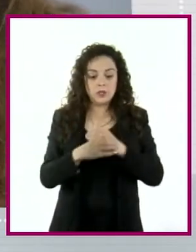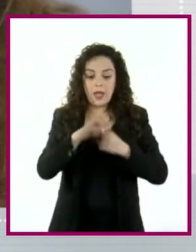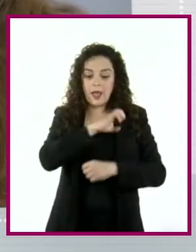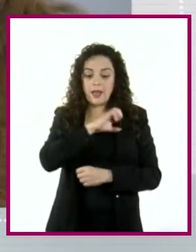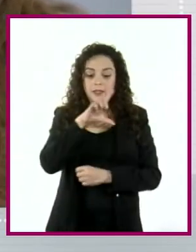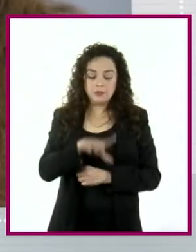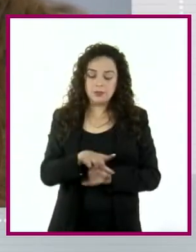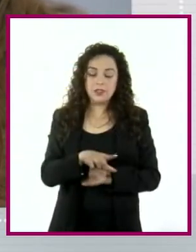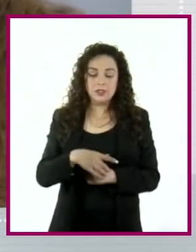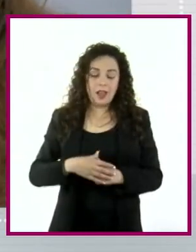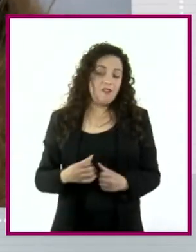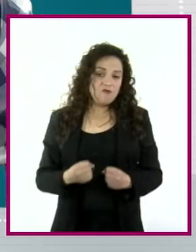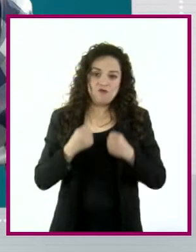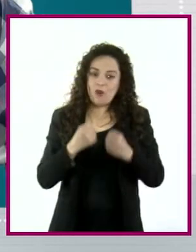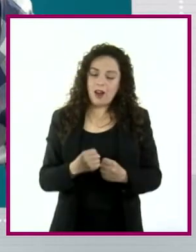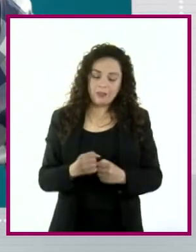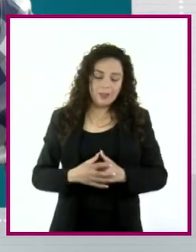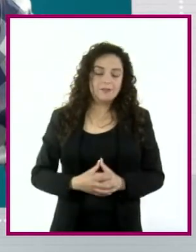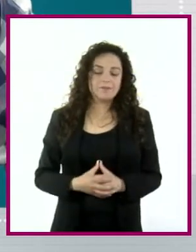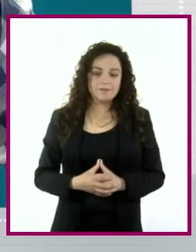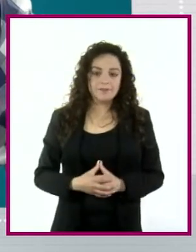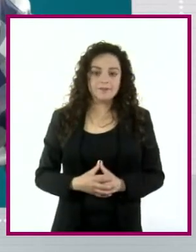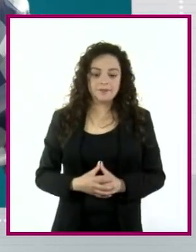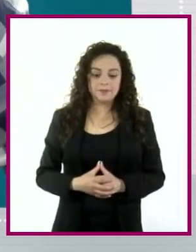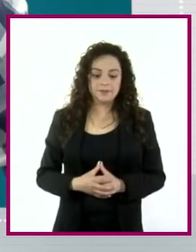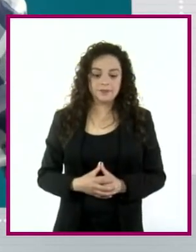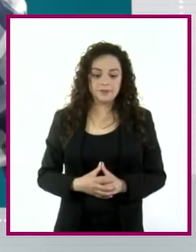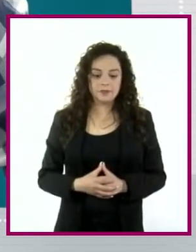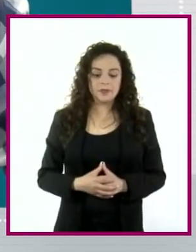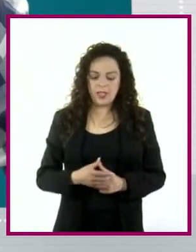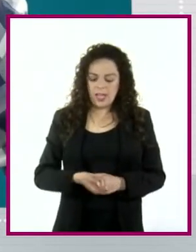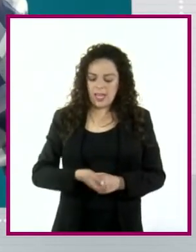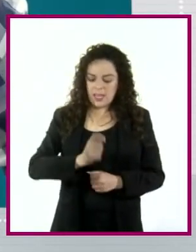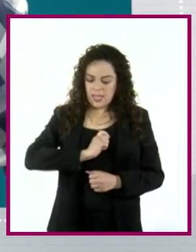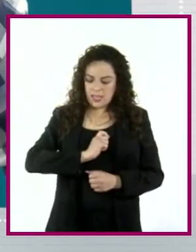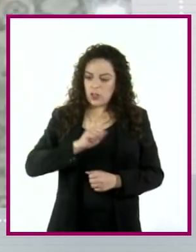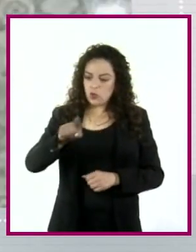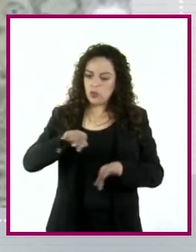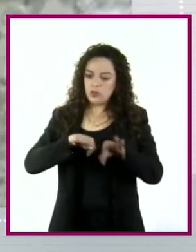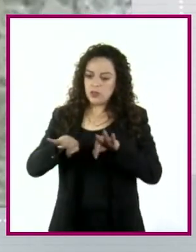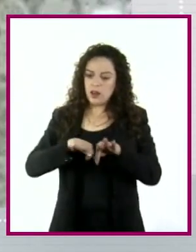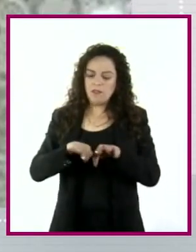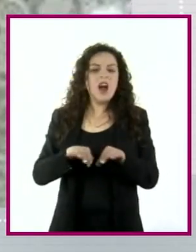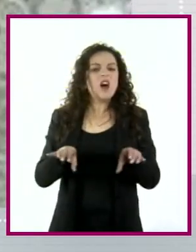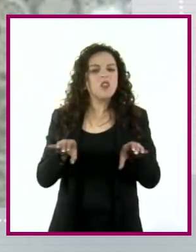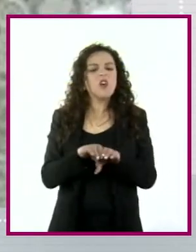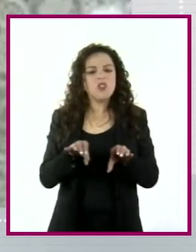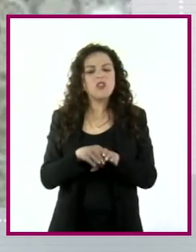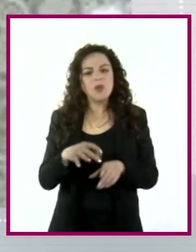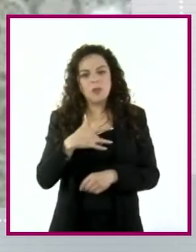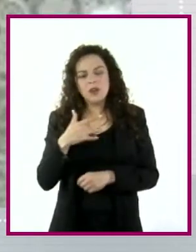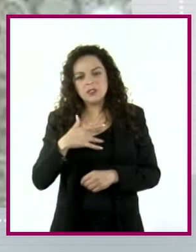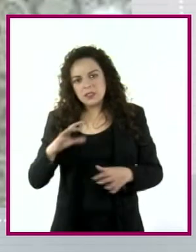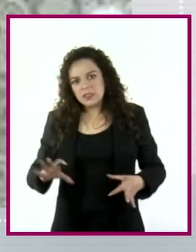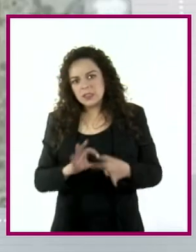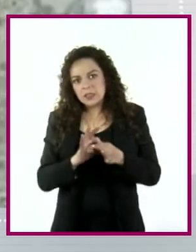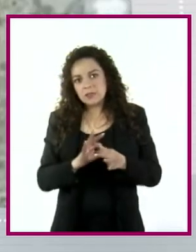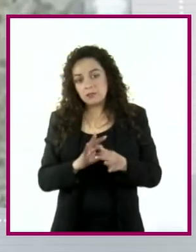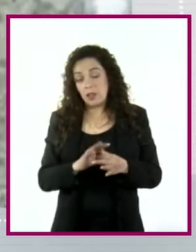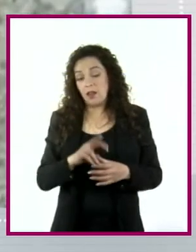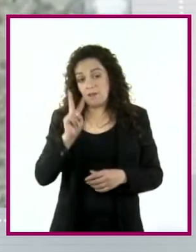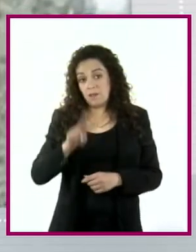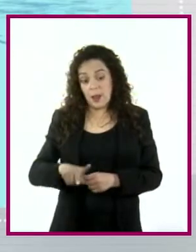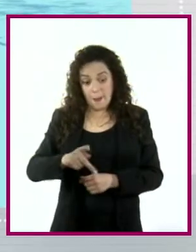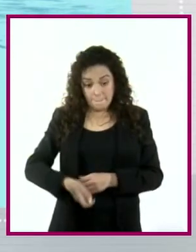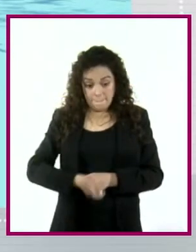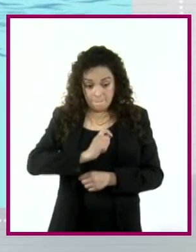especiales y poderosas. ¿Qué papel juega la identidad en tu trabajo? Bueno, la identidad es central en mi